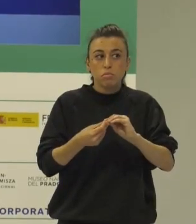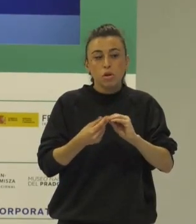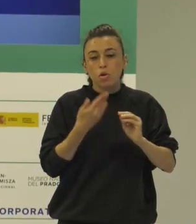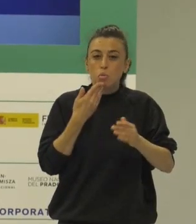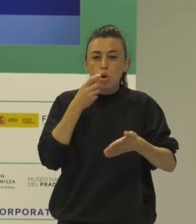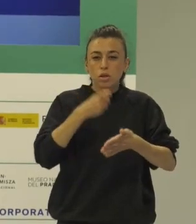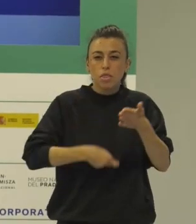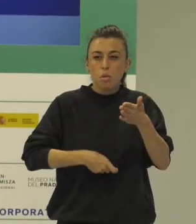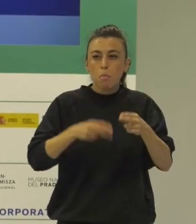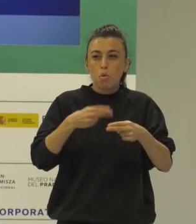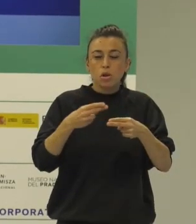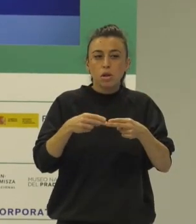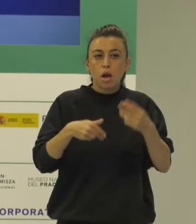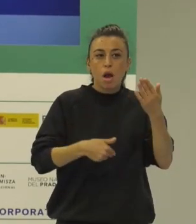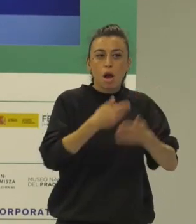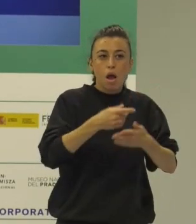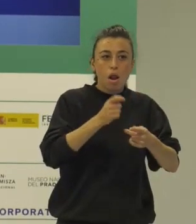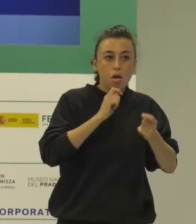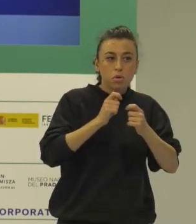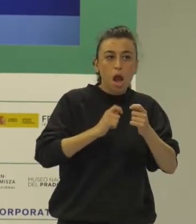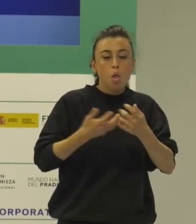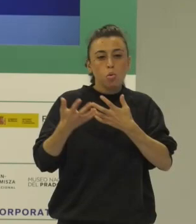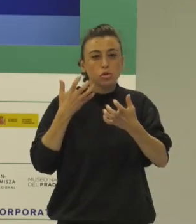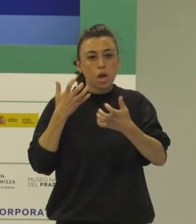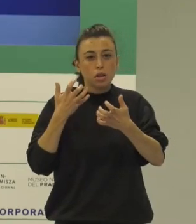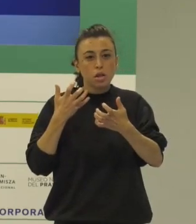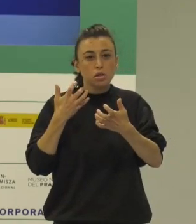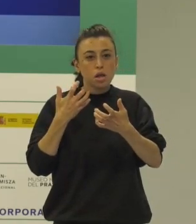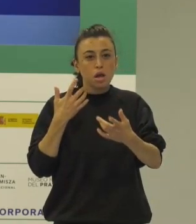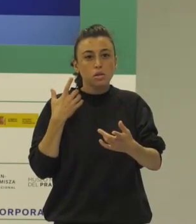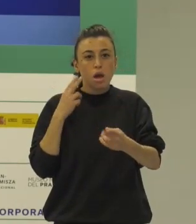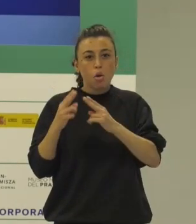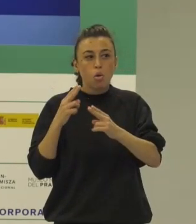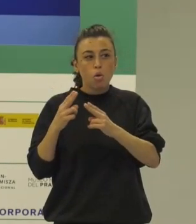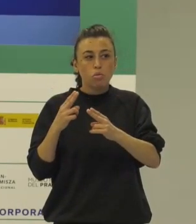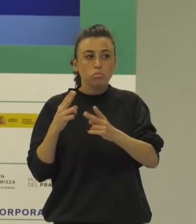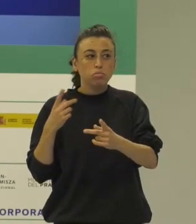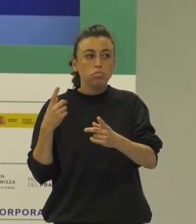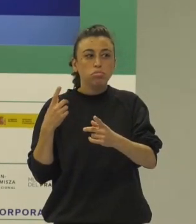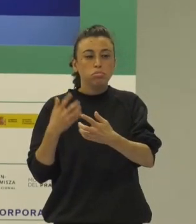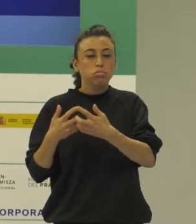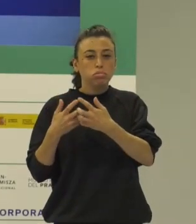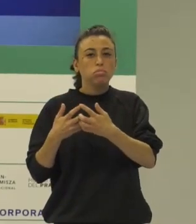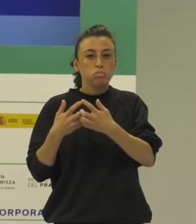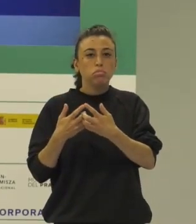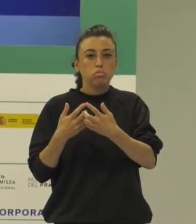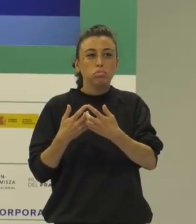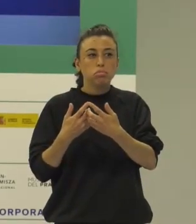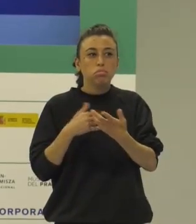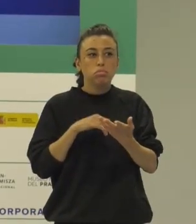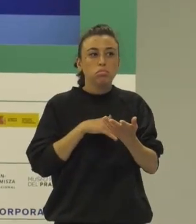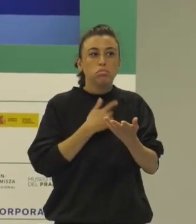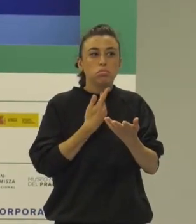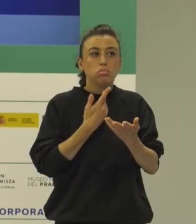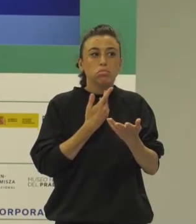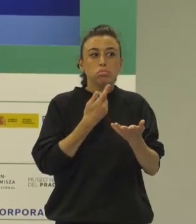a los periodistas, a los artistas contestatarios, a activistas, y te, bueno, básicamente lo que sucede es que no